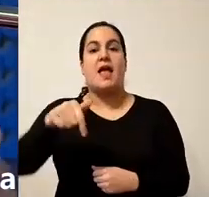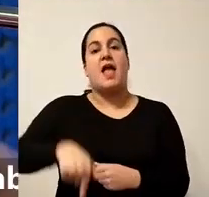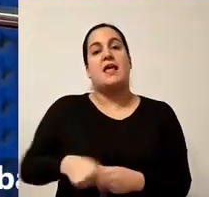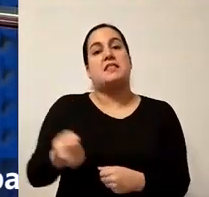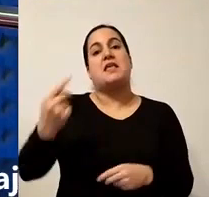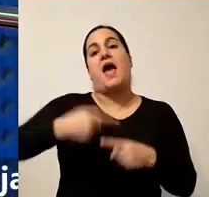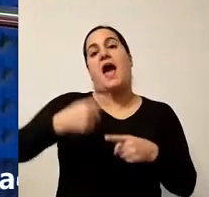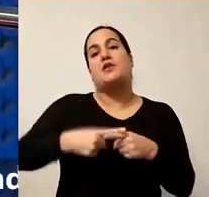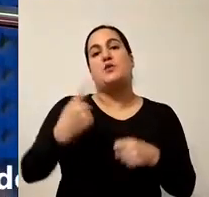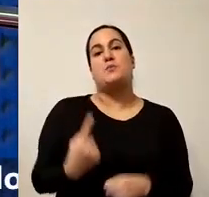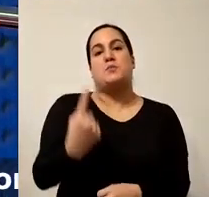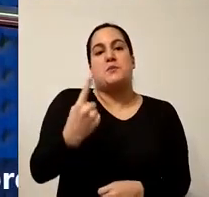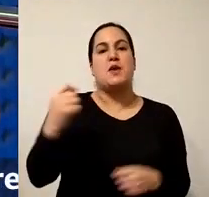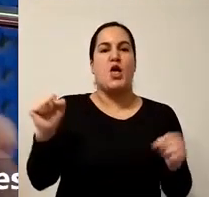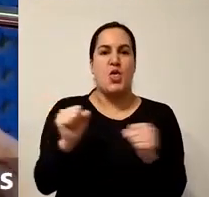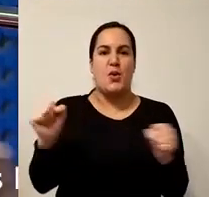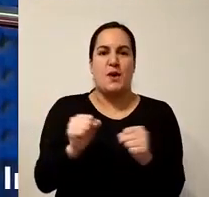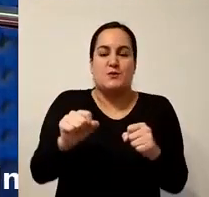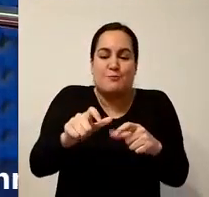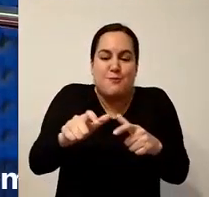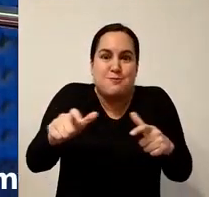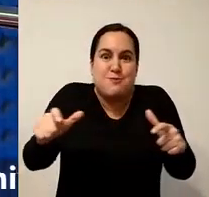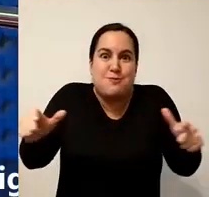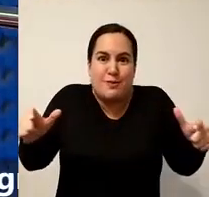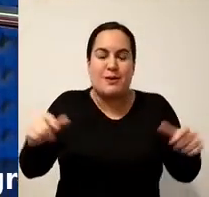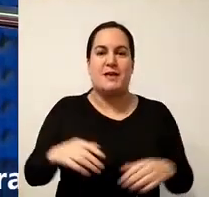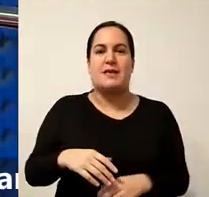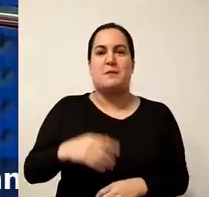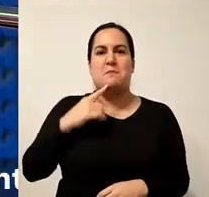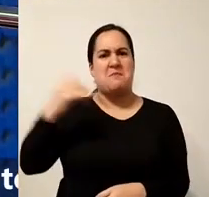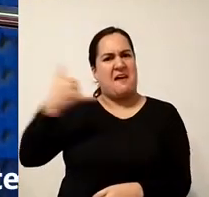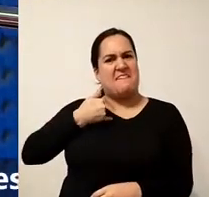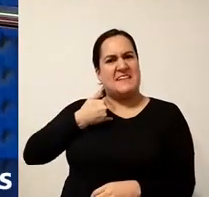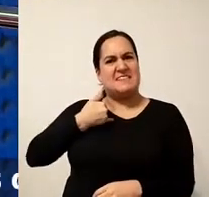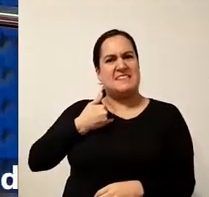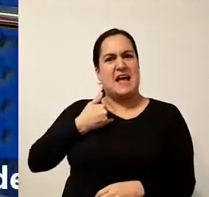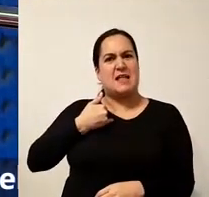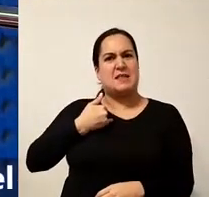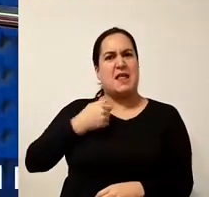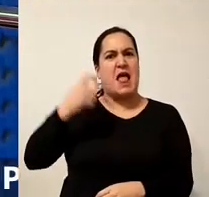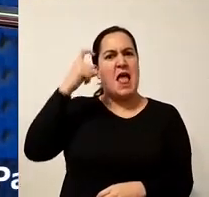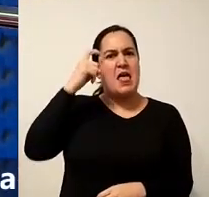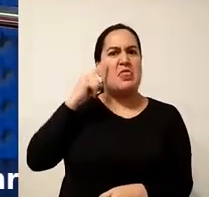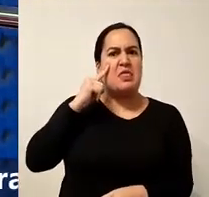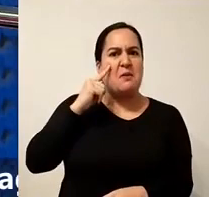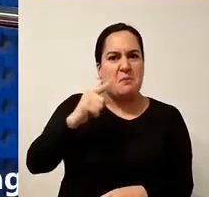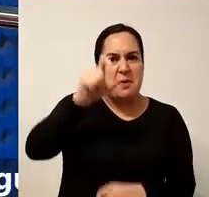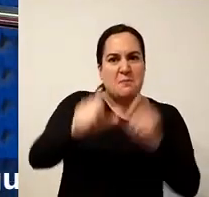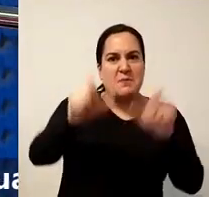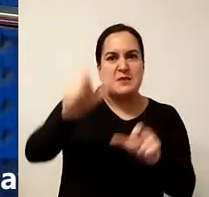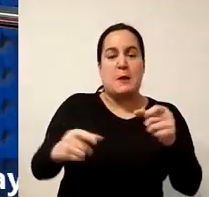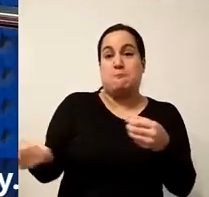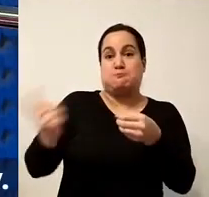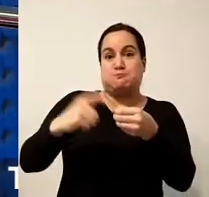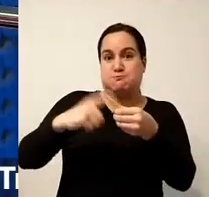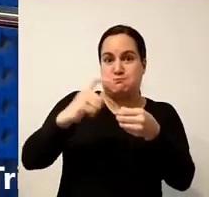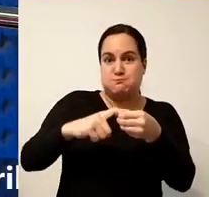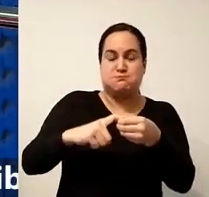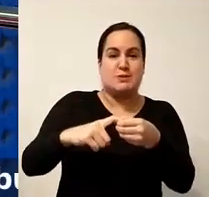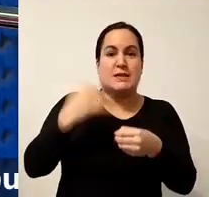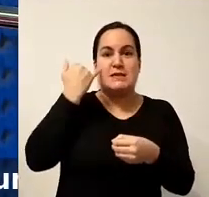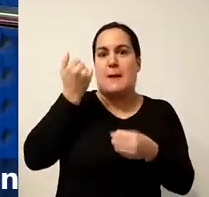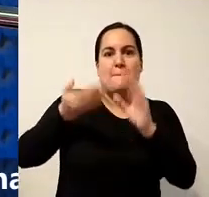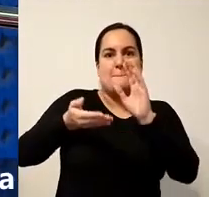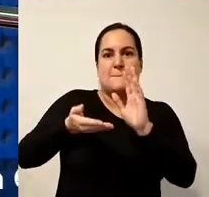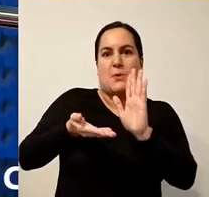la juventud y trabajadores independientes que nos están siguiendo en este acto y acercar el saludo de mis compañeras del